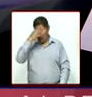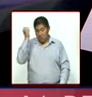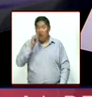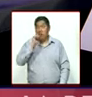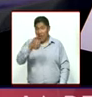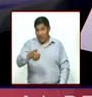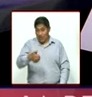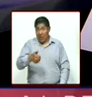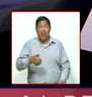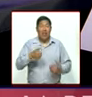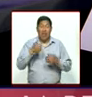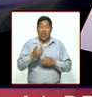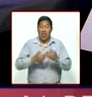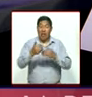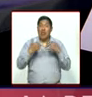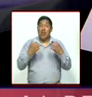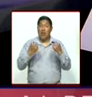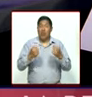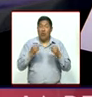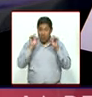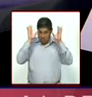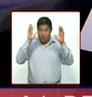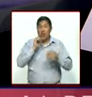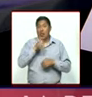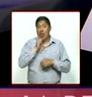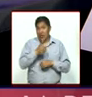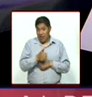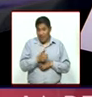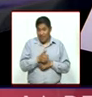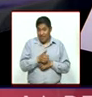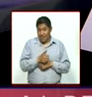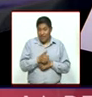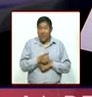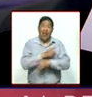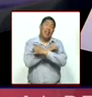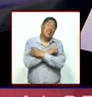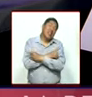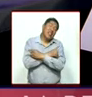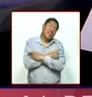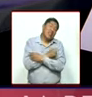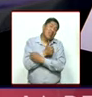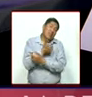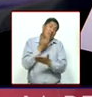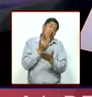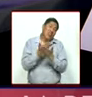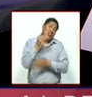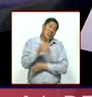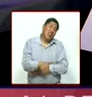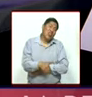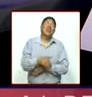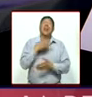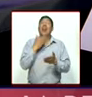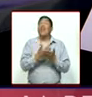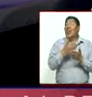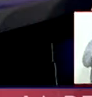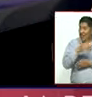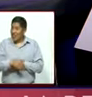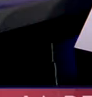noticia de mañana ya que los avances en salud impactan todos los días descansen muy bien Buenas noches buenas noches Adios